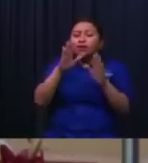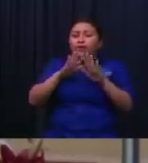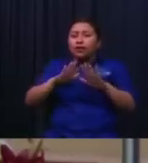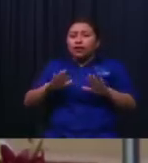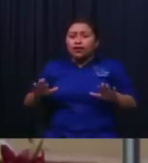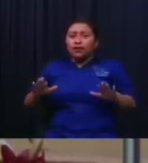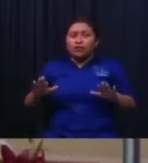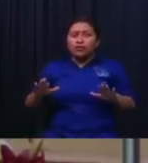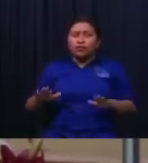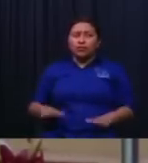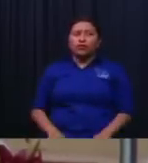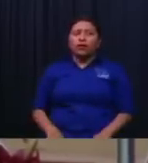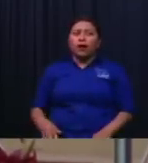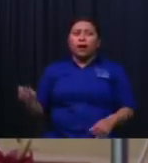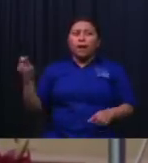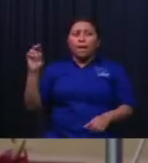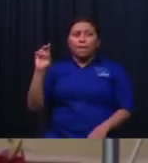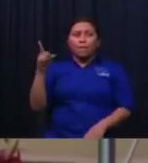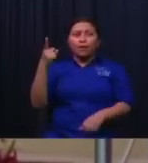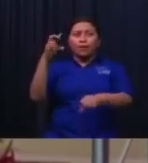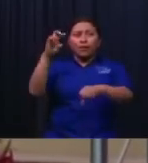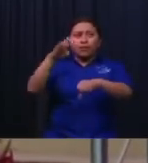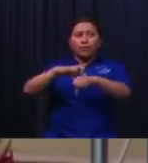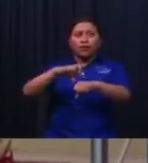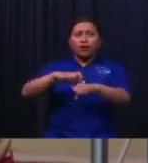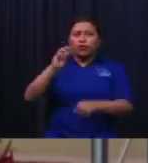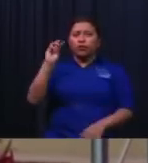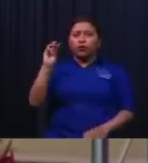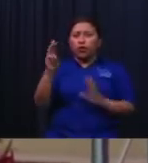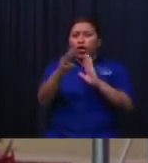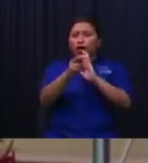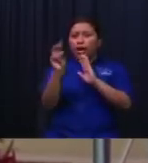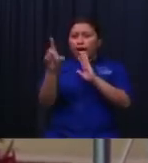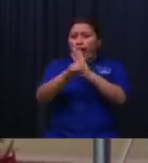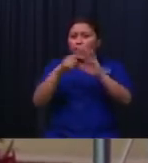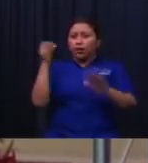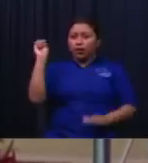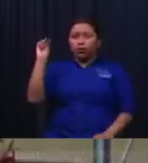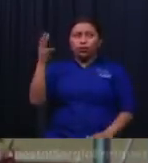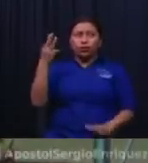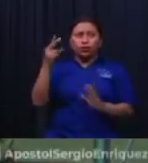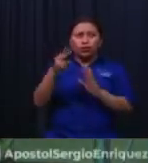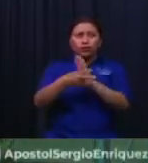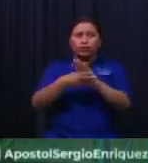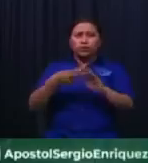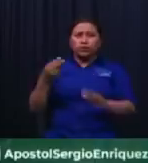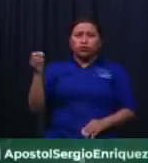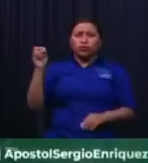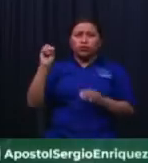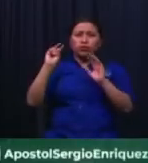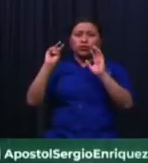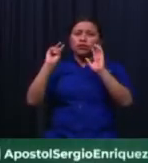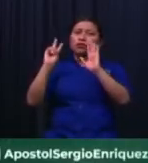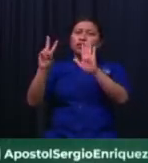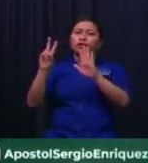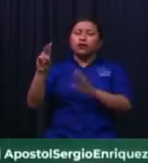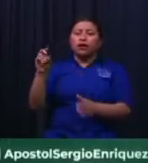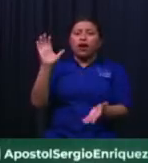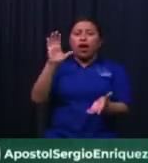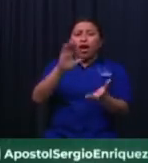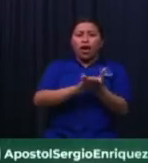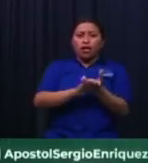1 Pedro 3:7, y vosotros maridos igualmente, convivid de manera comprensiva con vuestras